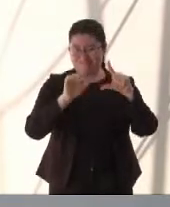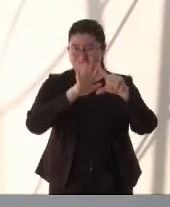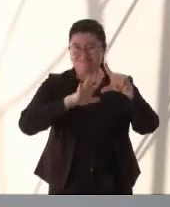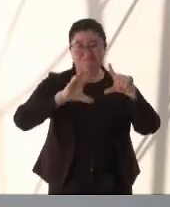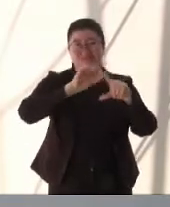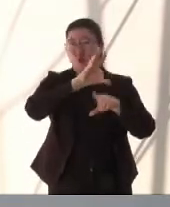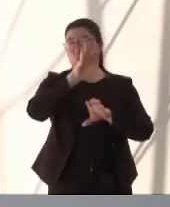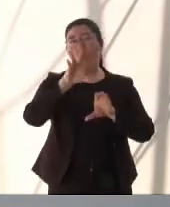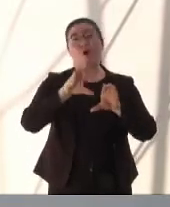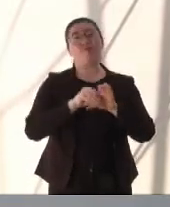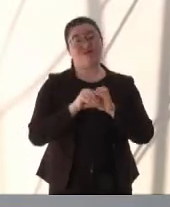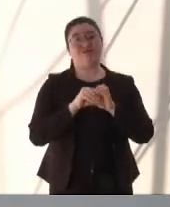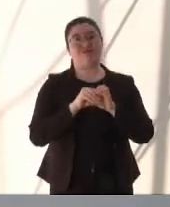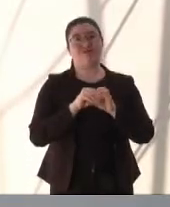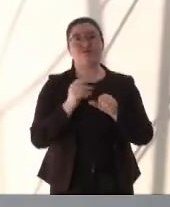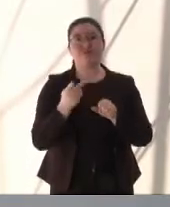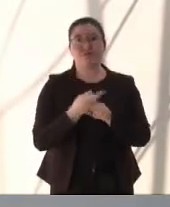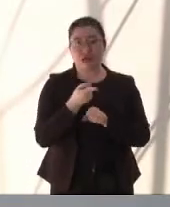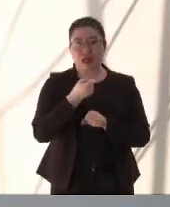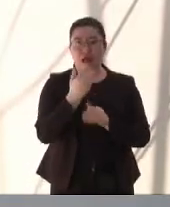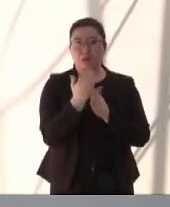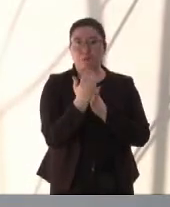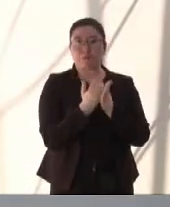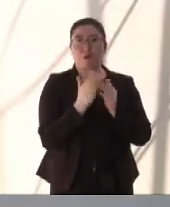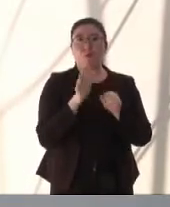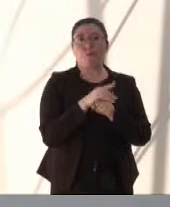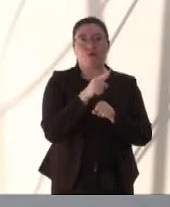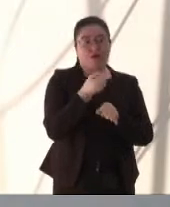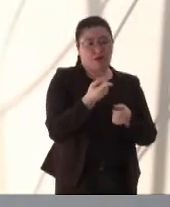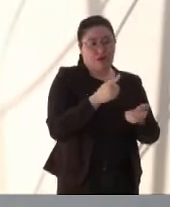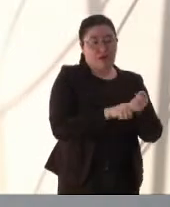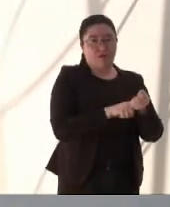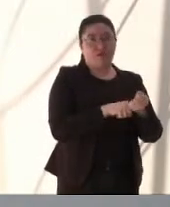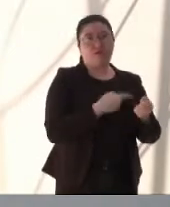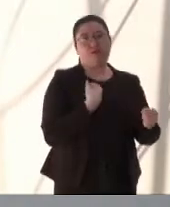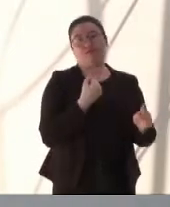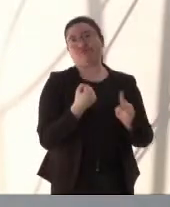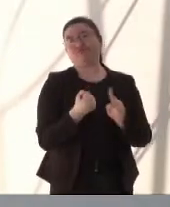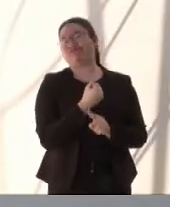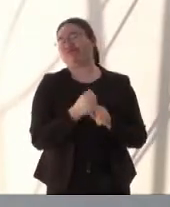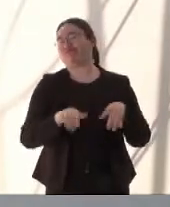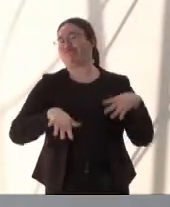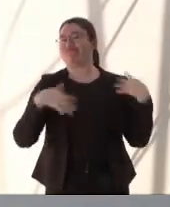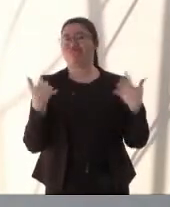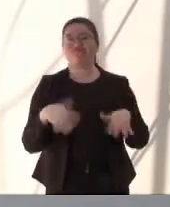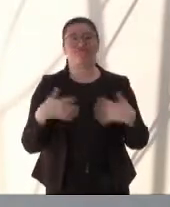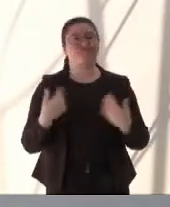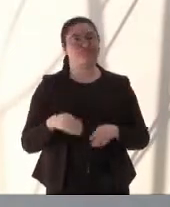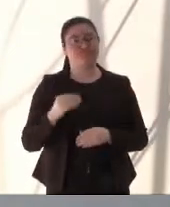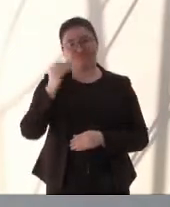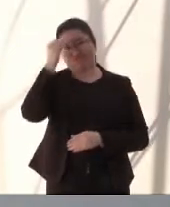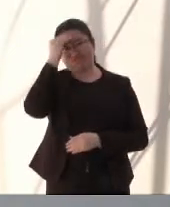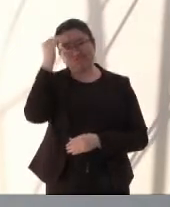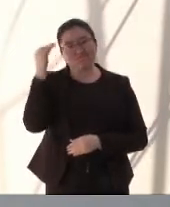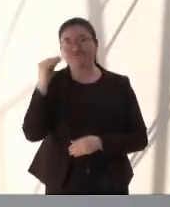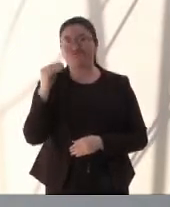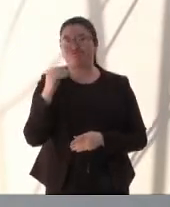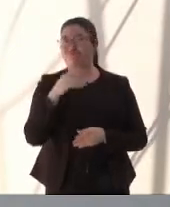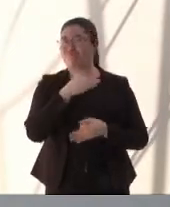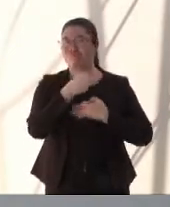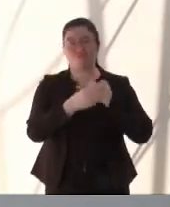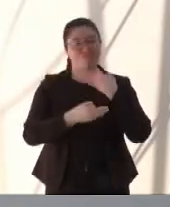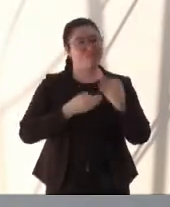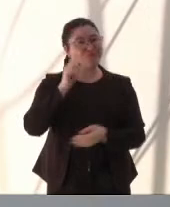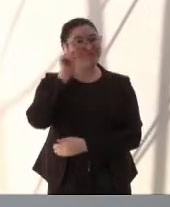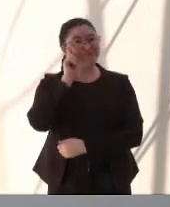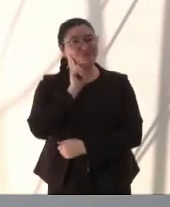cifra todavía es baja respecto a la proporción de violencia que se enfrenta por parte de todas las mujeres y las